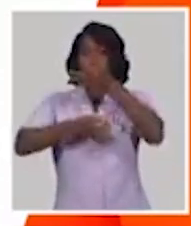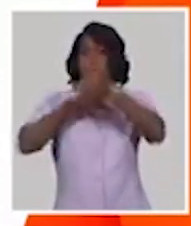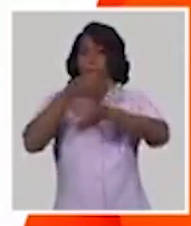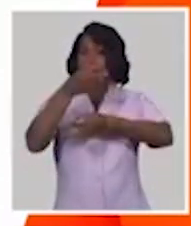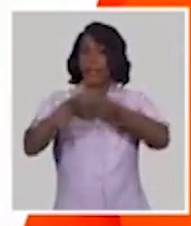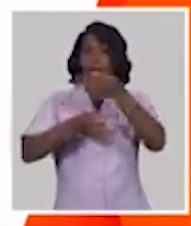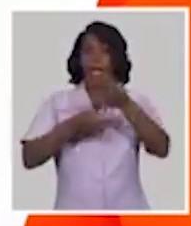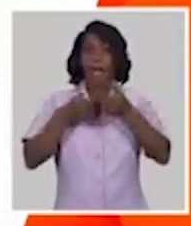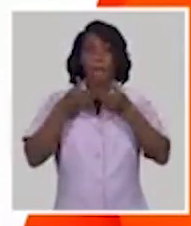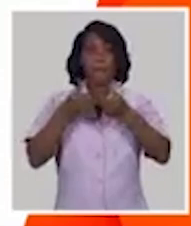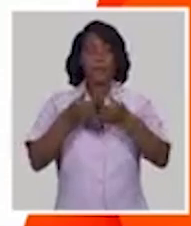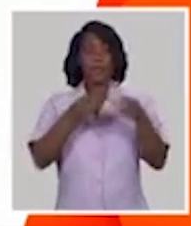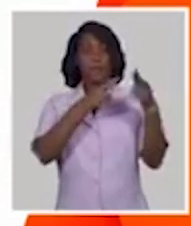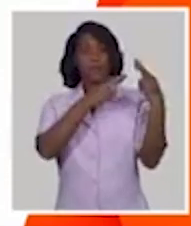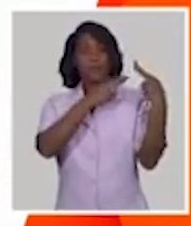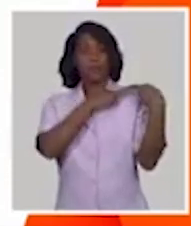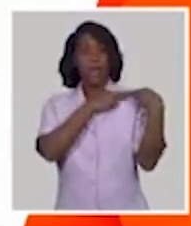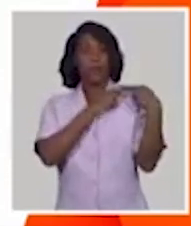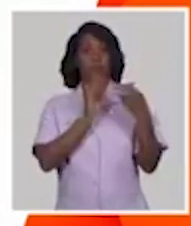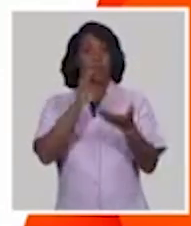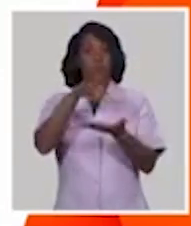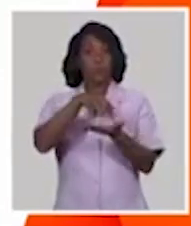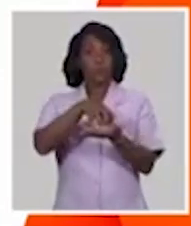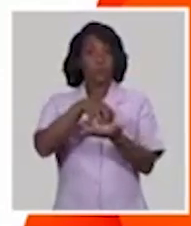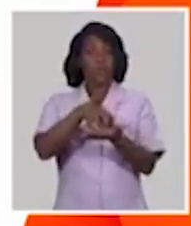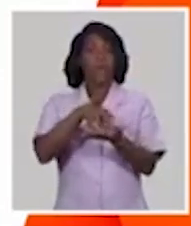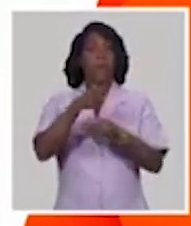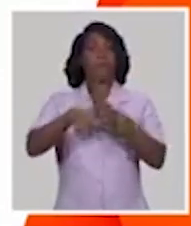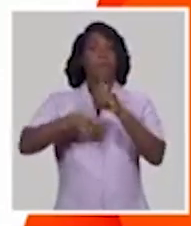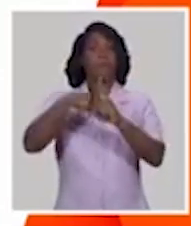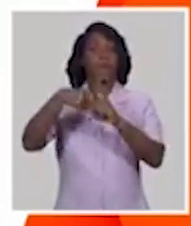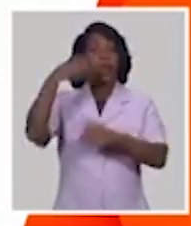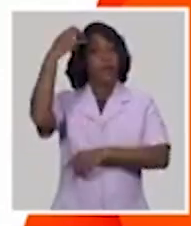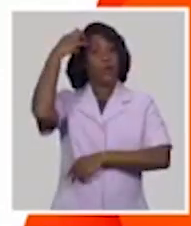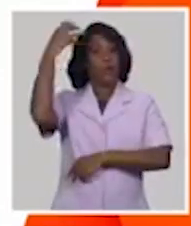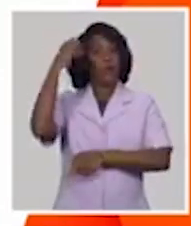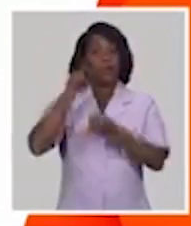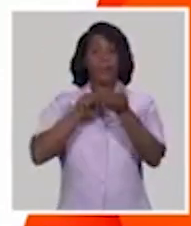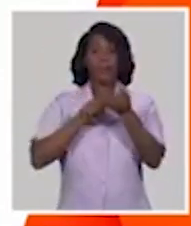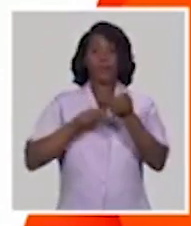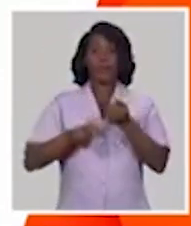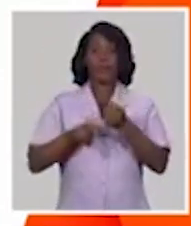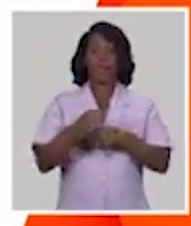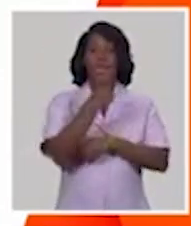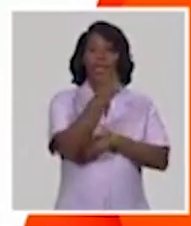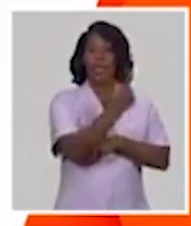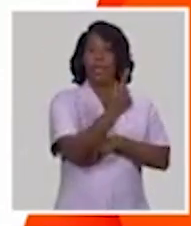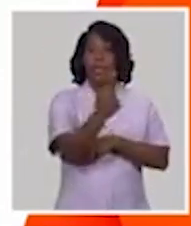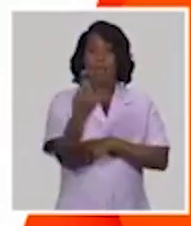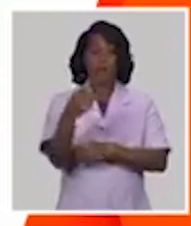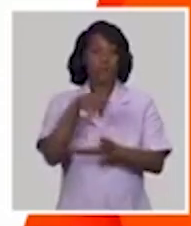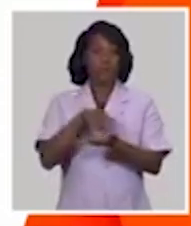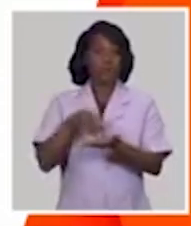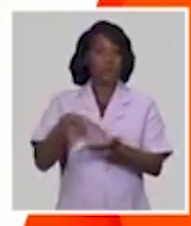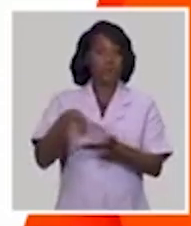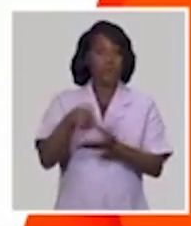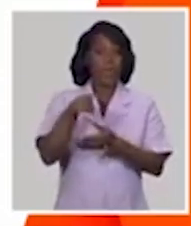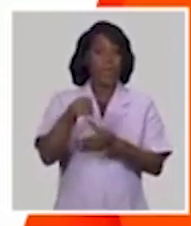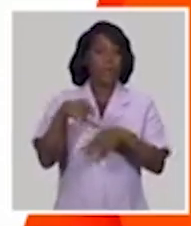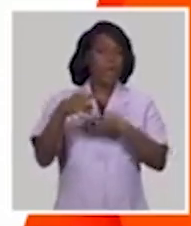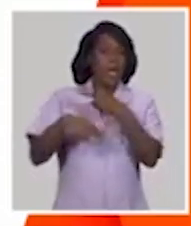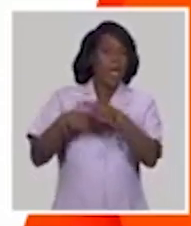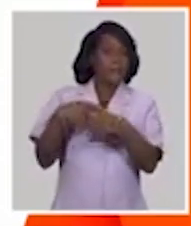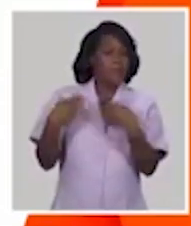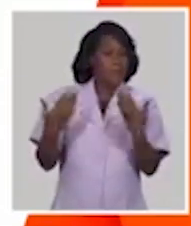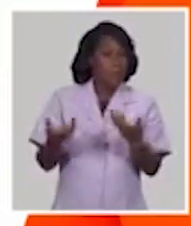por lo tanto la responsabilidad también que asume el gobierno de la provincia. Y evaluar centro por centro la utilización real